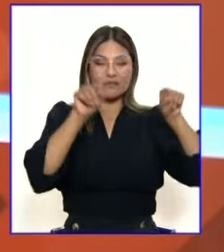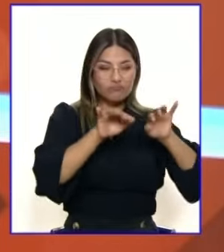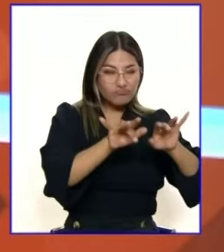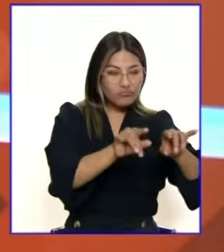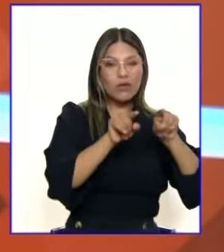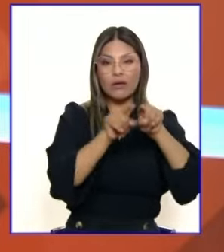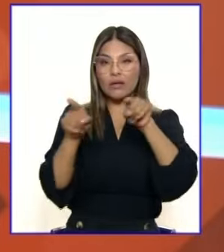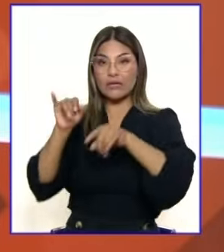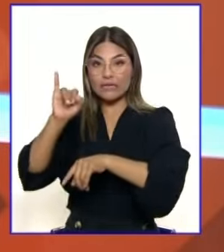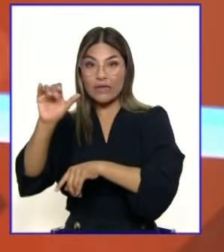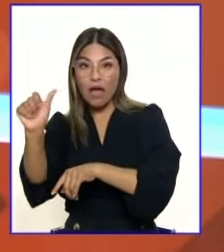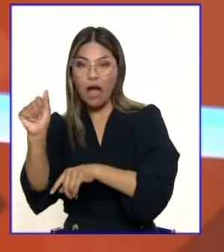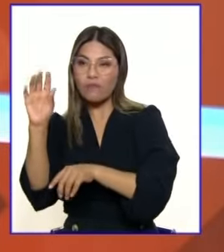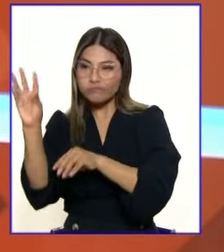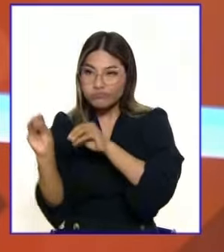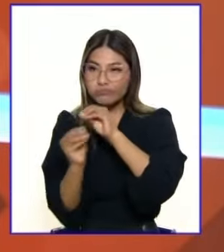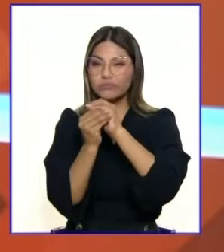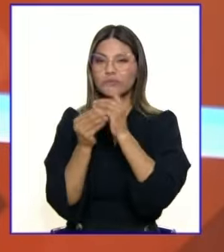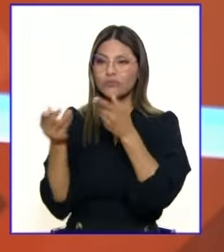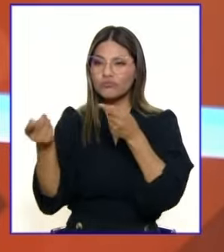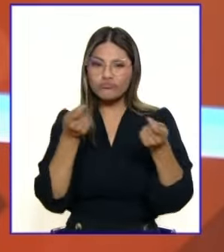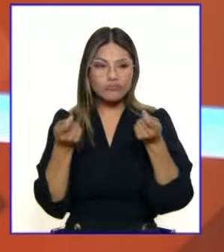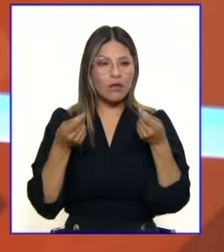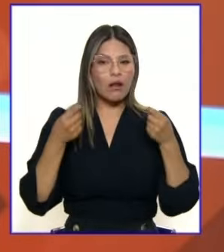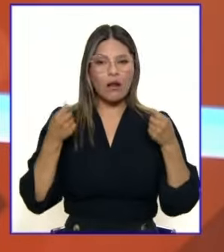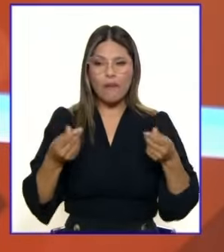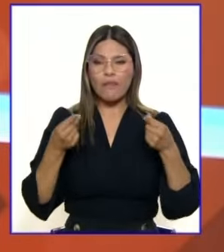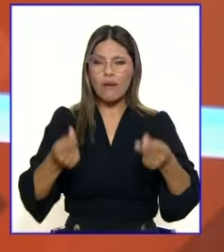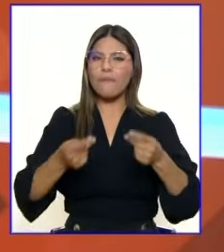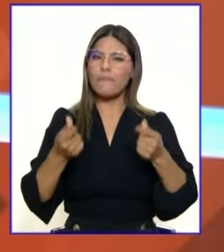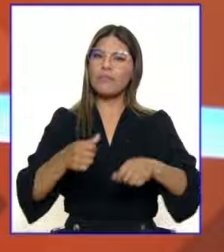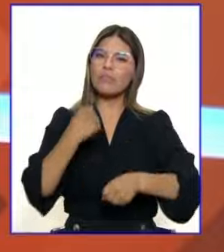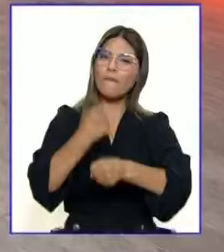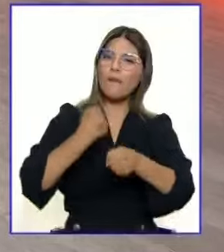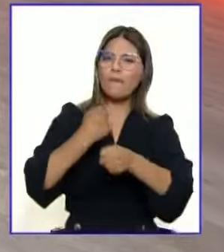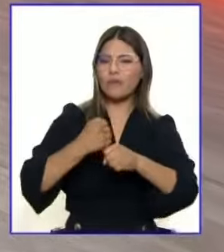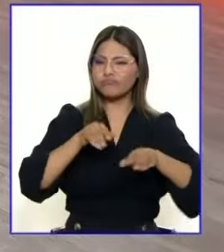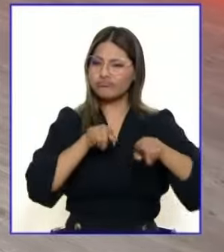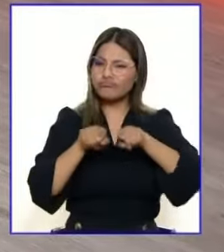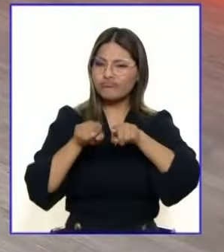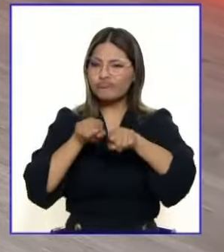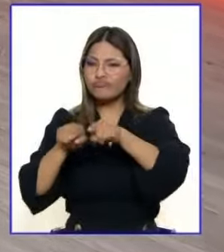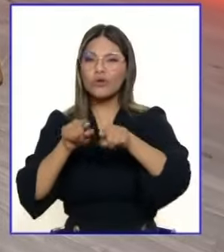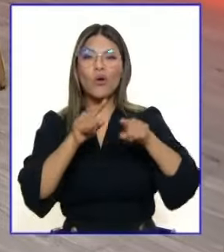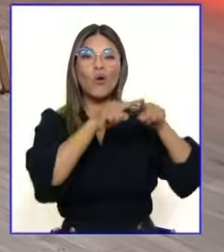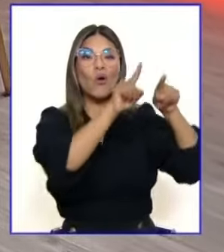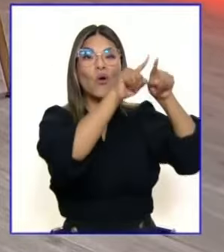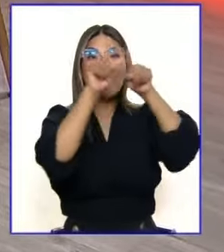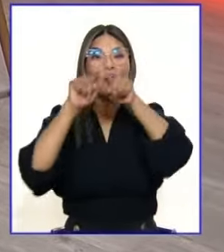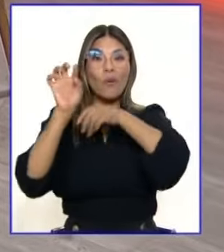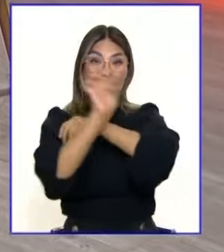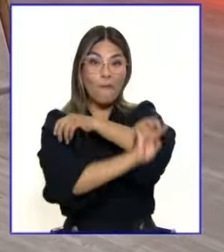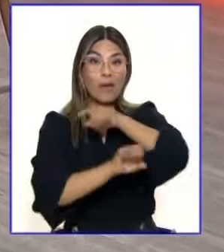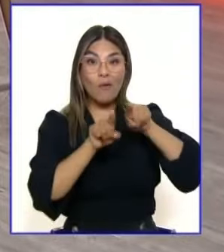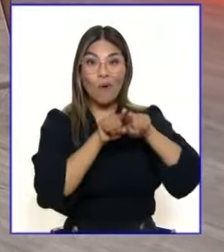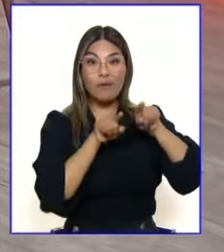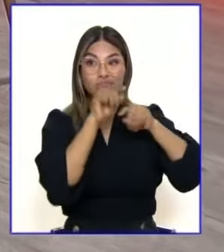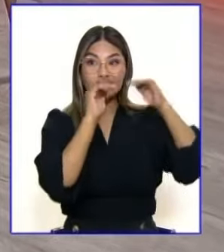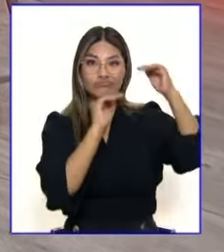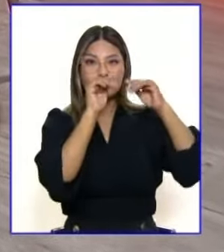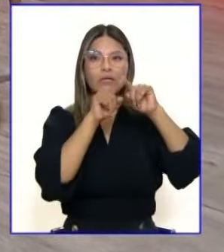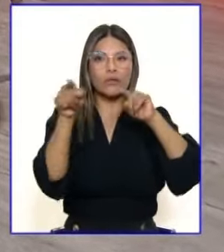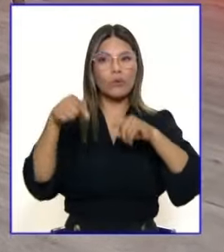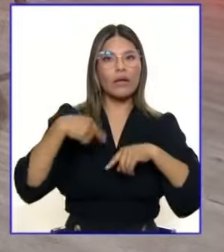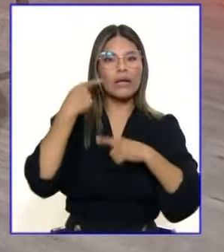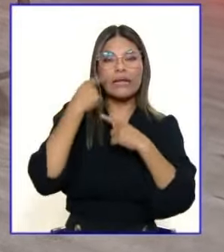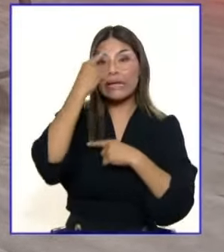inteligencia artificial permite a este grupo de comerciantes poder ponerse a la par con otras competidores a nivel global como India y China, que